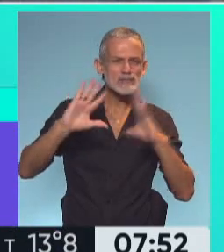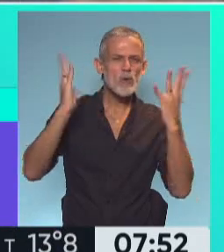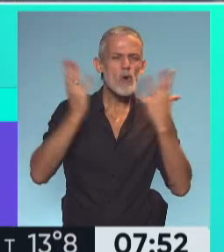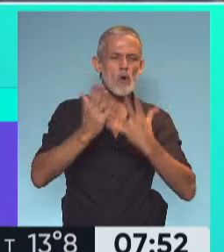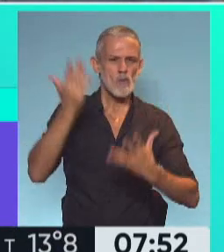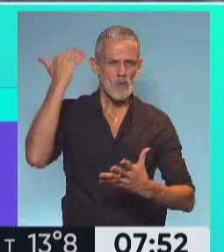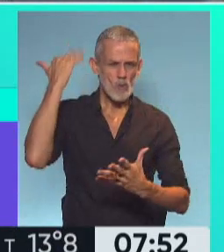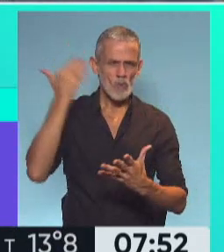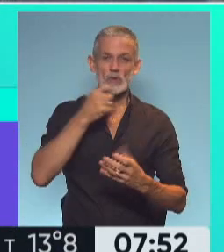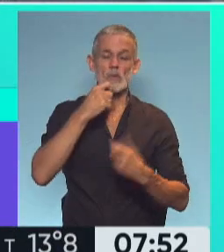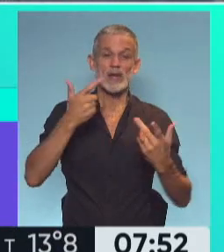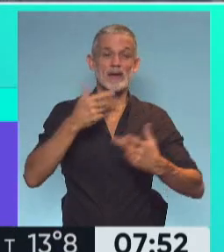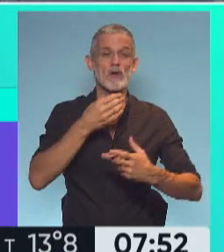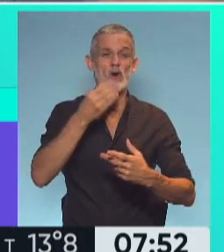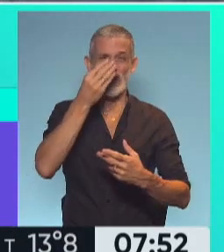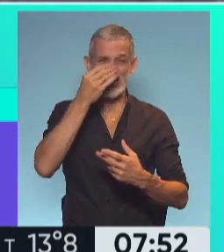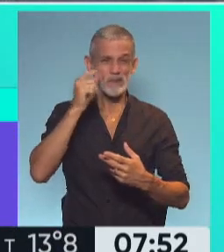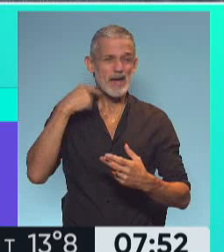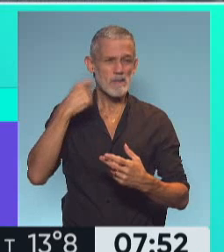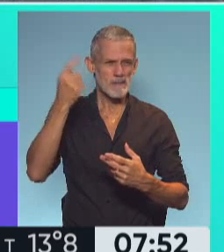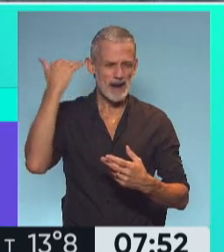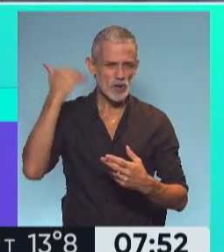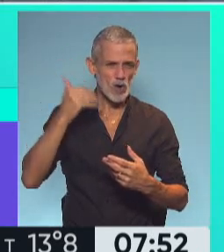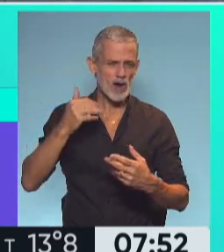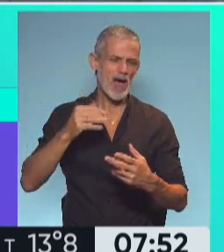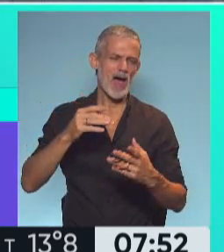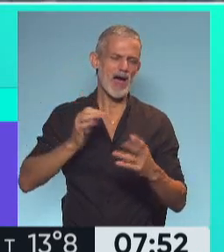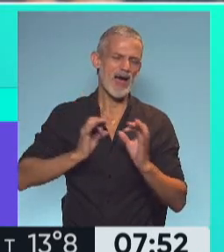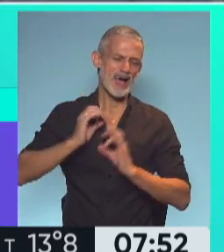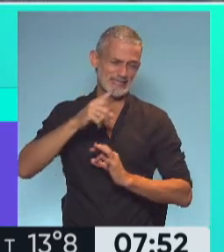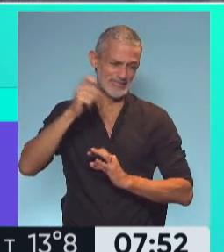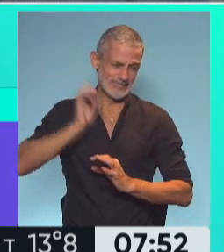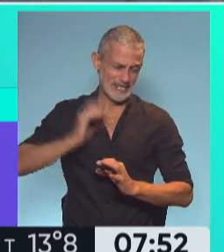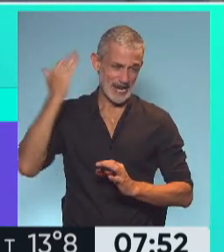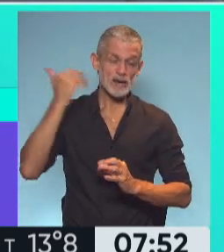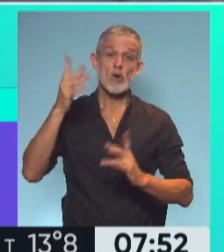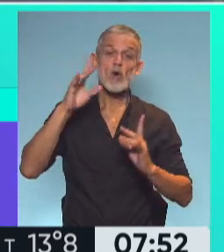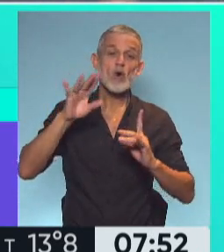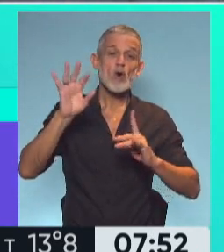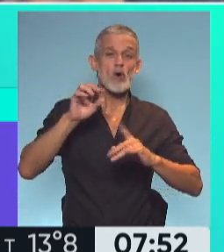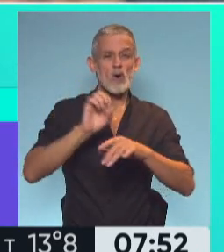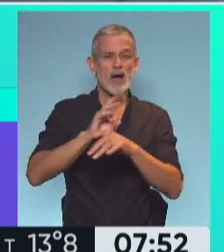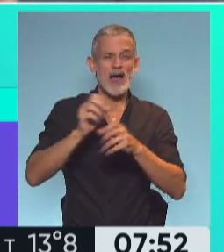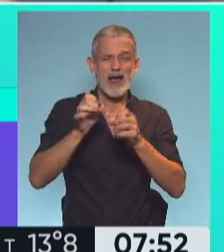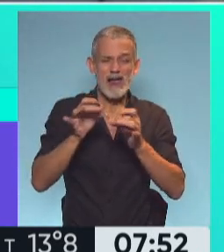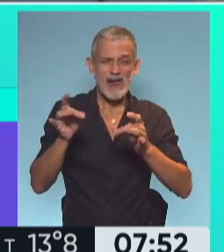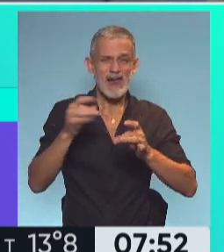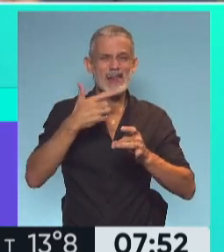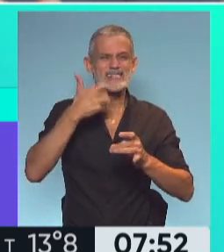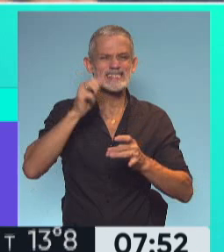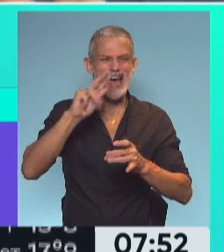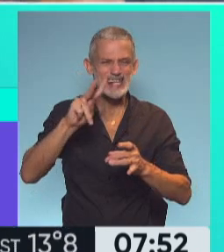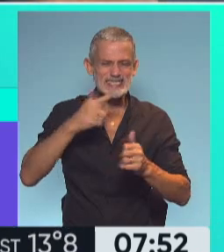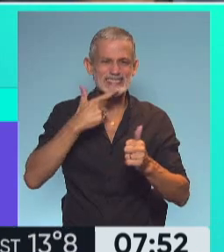epidemias grandes como la de la gripe española a principios de siglo y otras epidemias por coronavirus, mucho más chicas como la del SARS y el